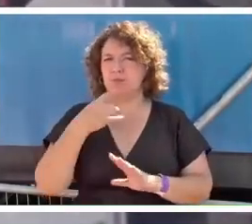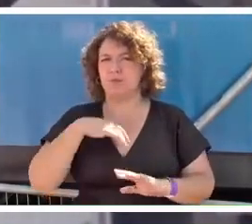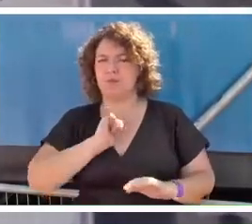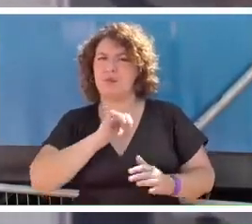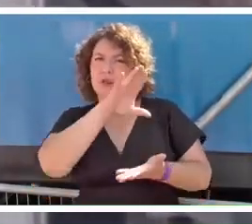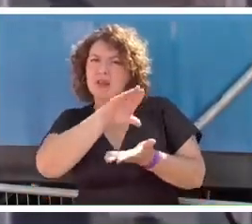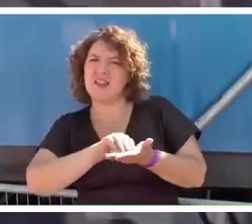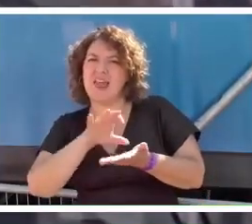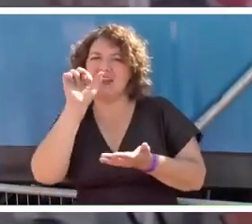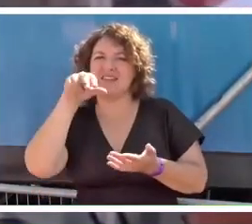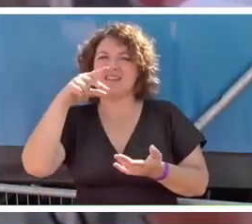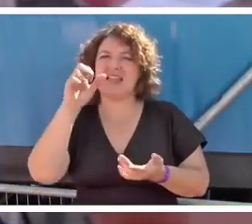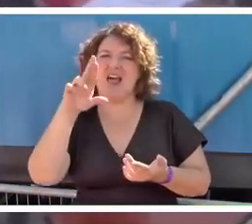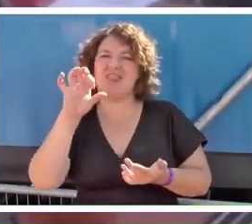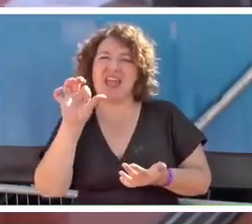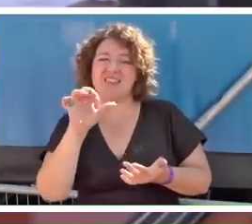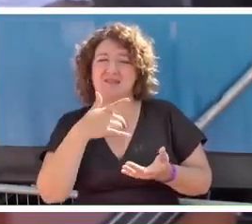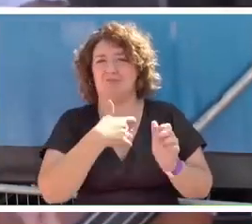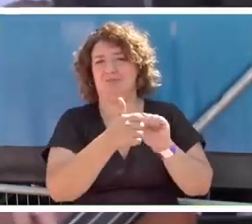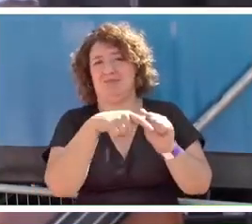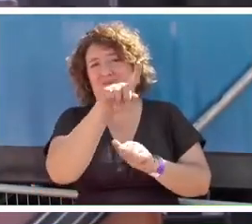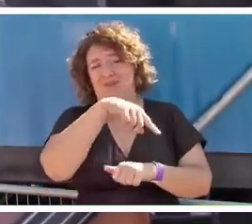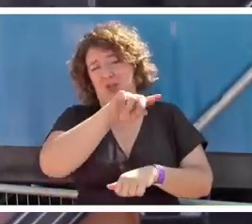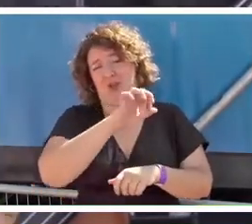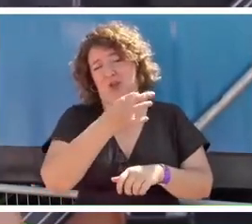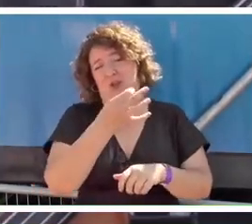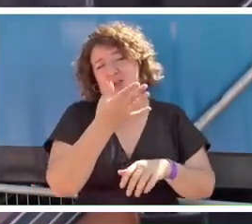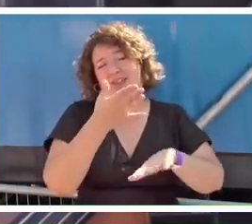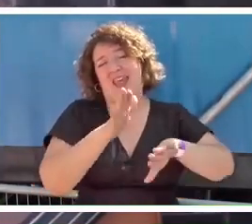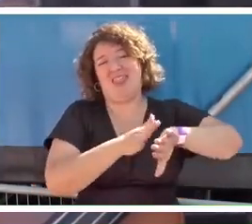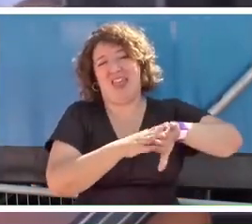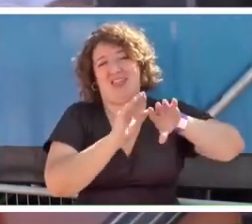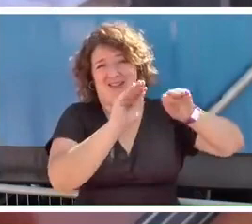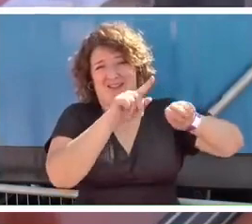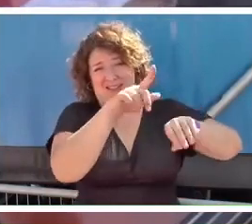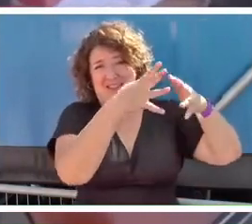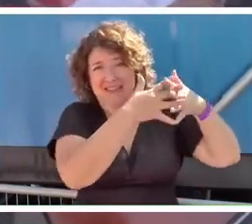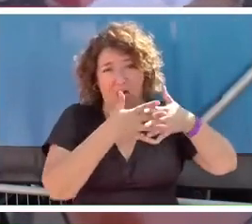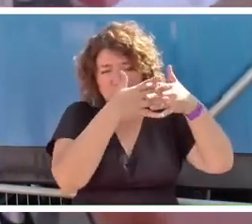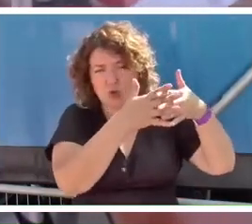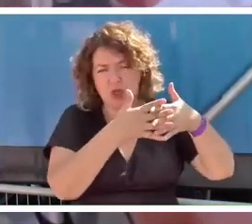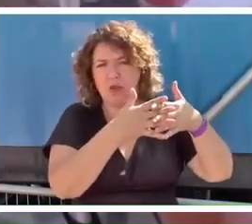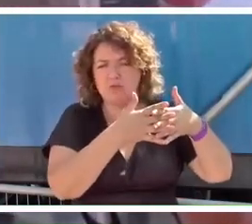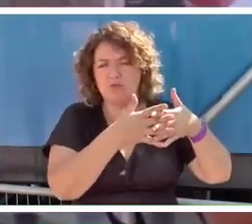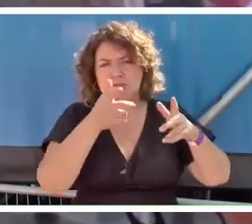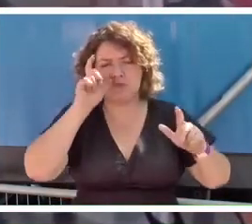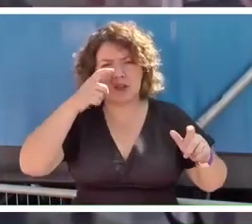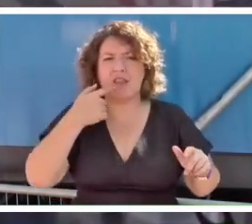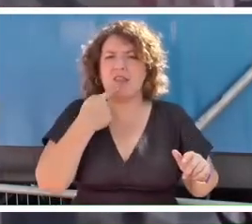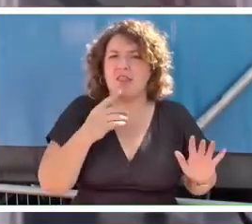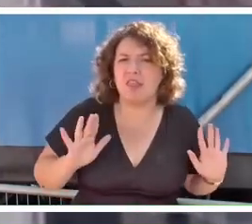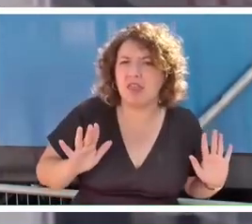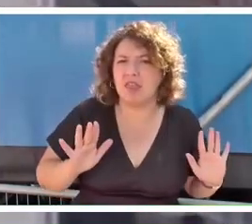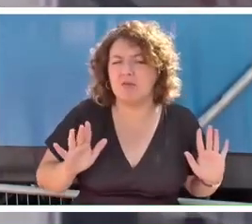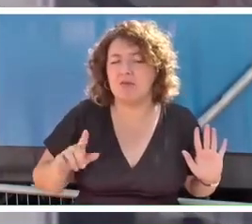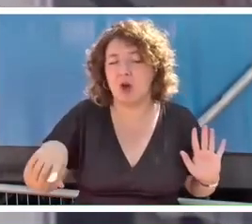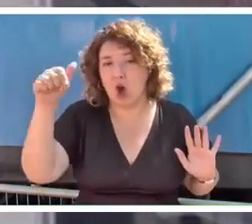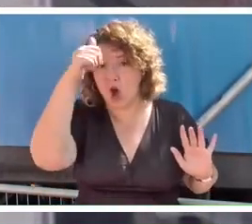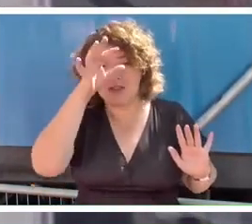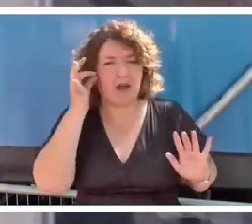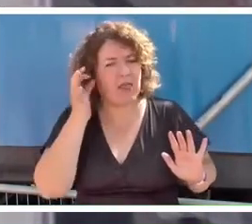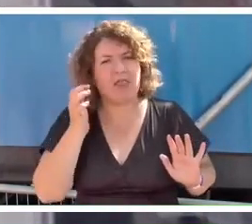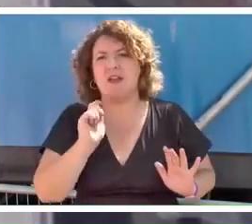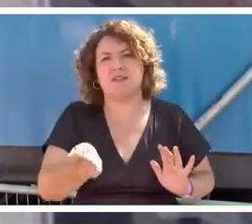de Sanders. Ese hombre que ha tenido la valentía de decir que a los trabajadores y a las trabajadoras hay